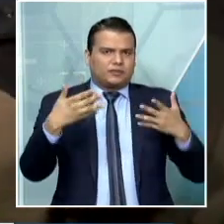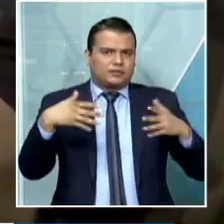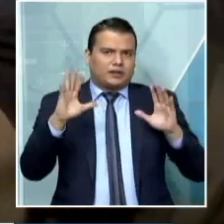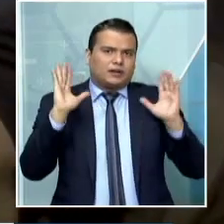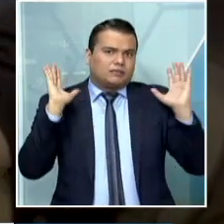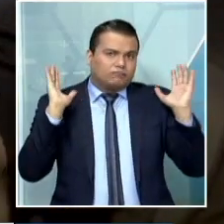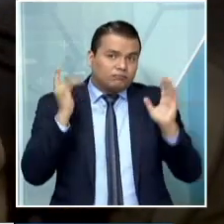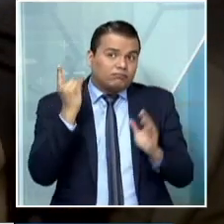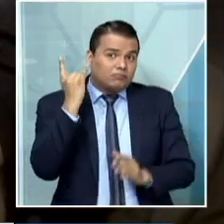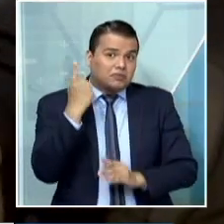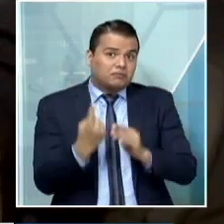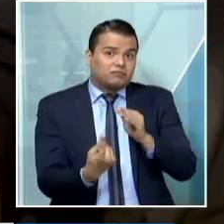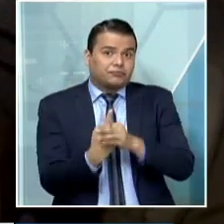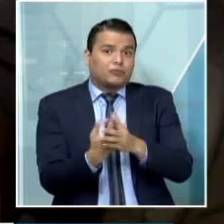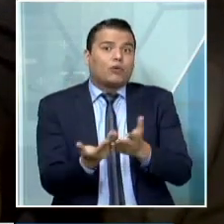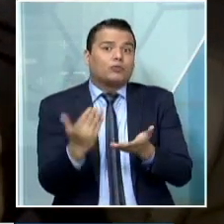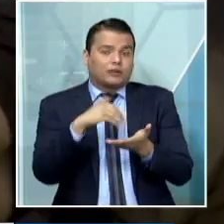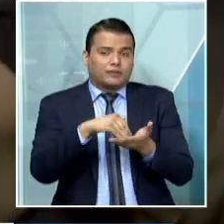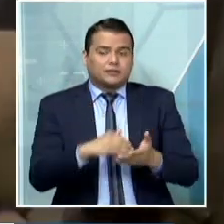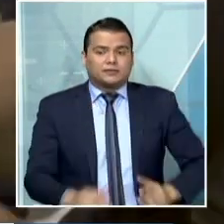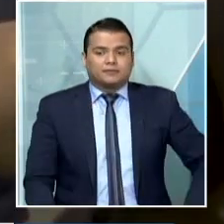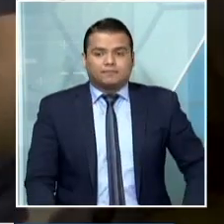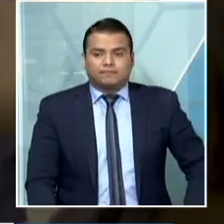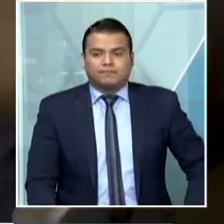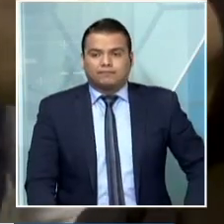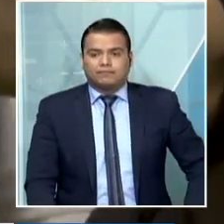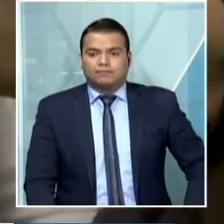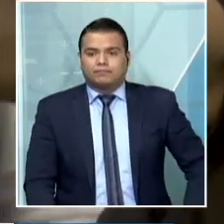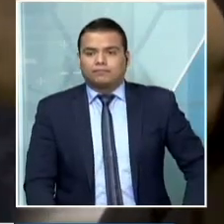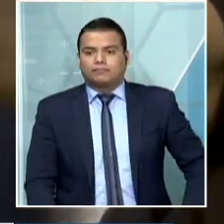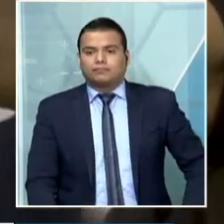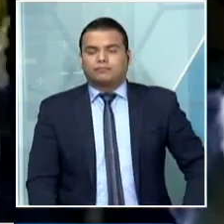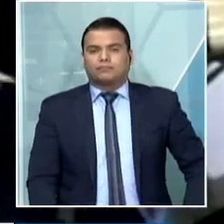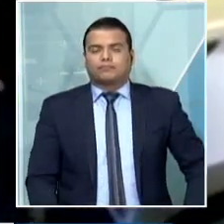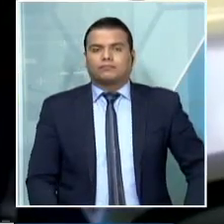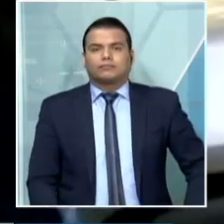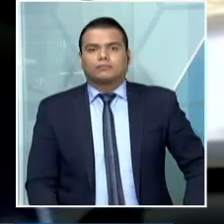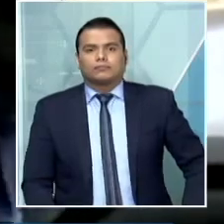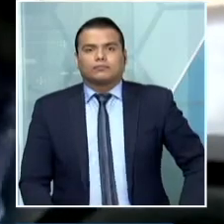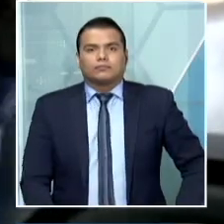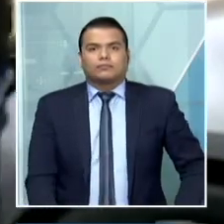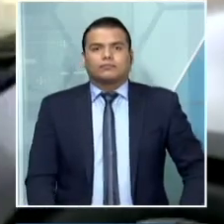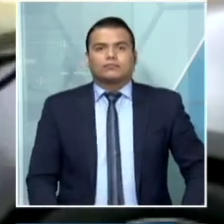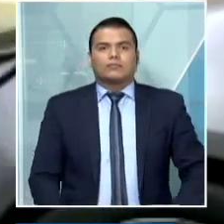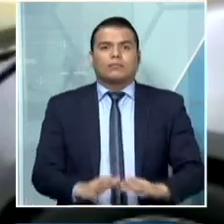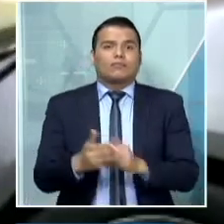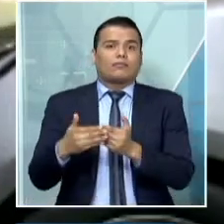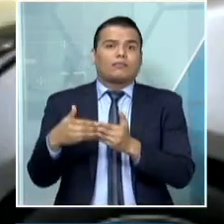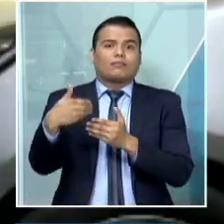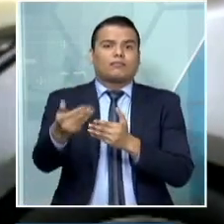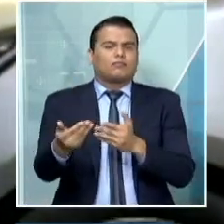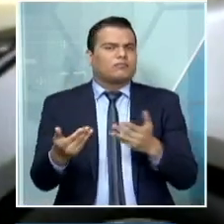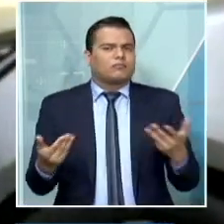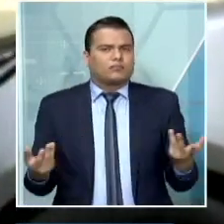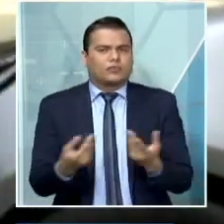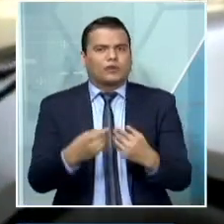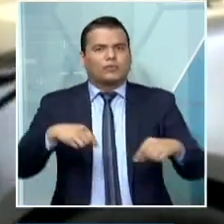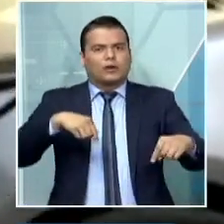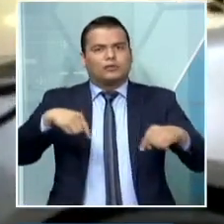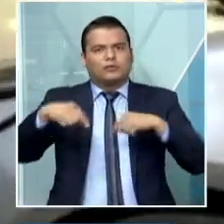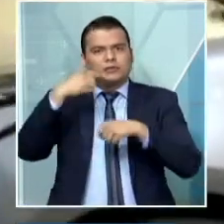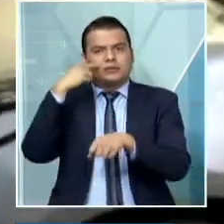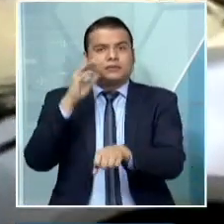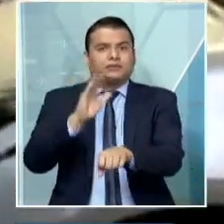poder presentarse o de llegar a ocurrir alguna convocatoria de este tipo. Para los días venideros, las autoridades